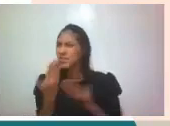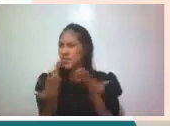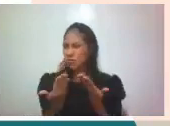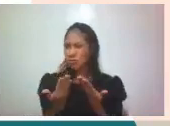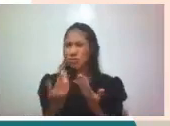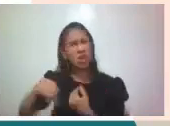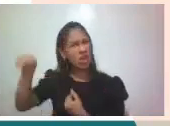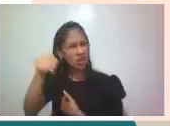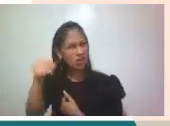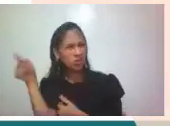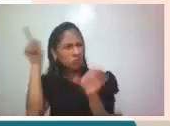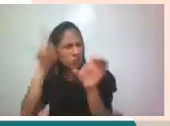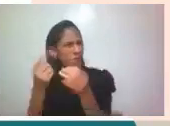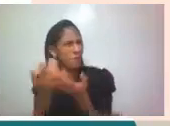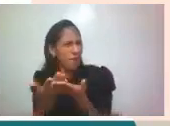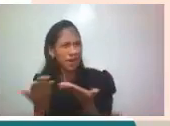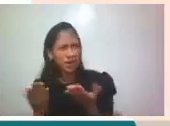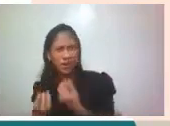ahí,